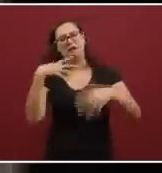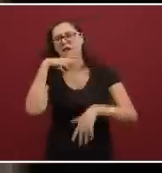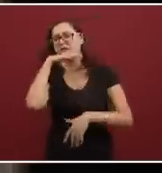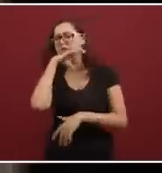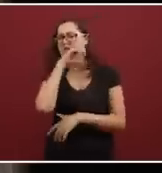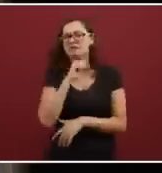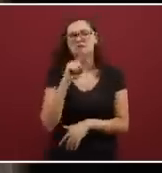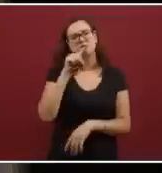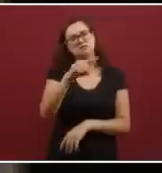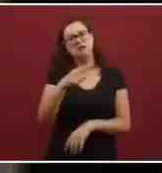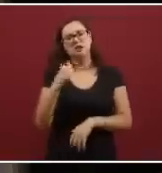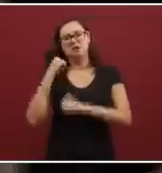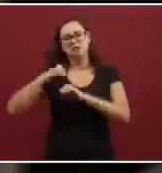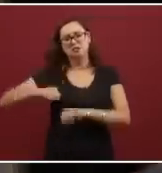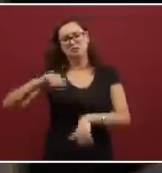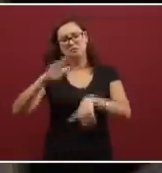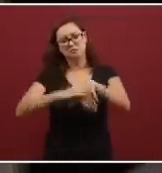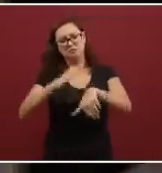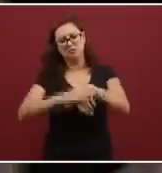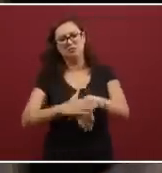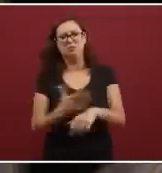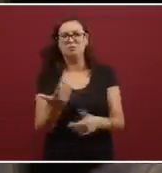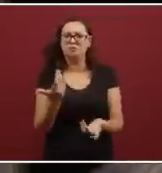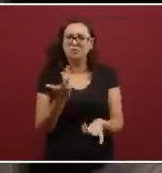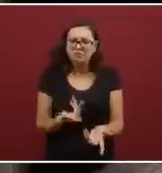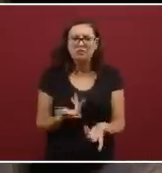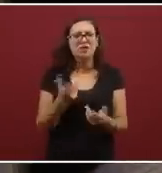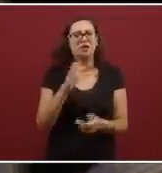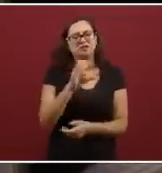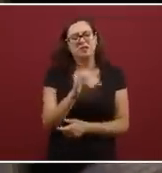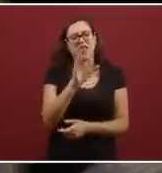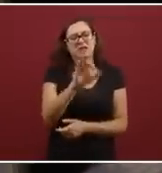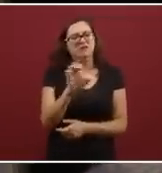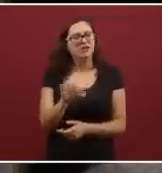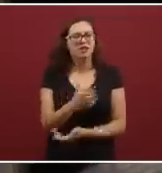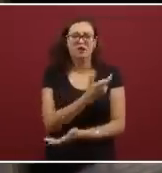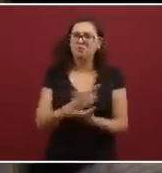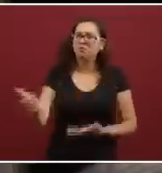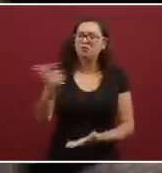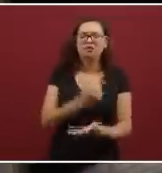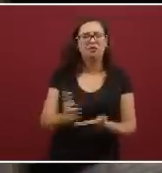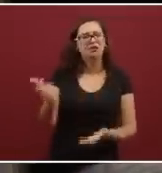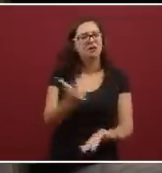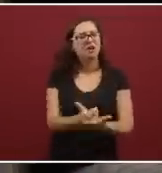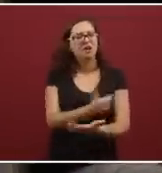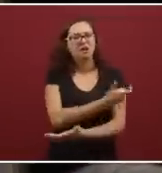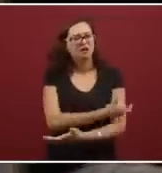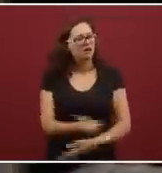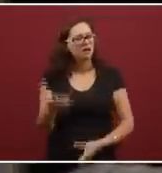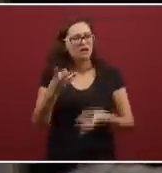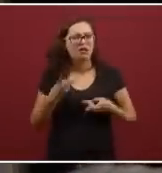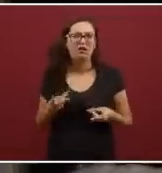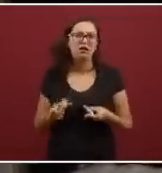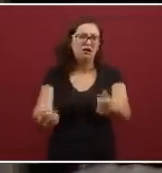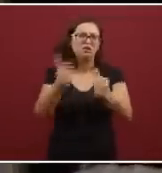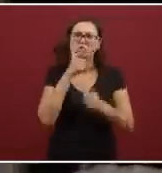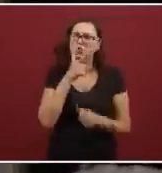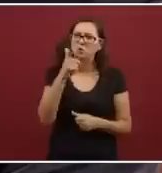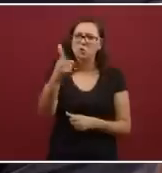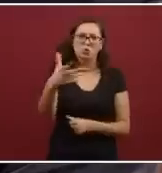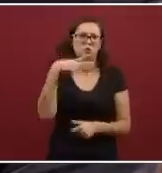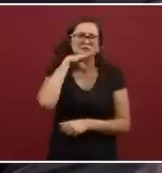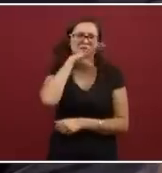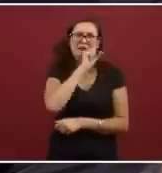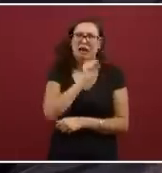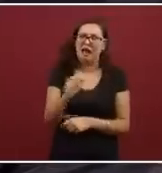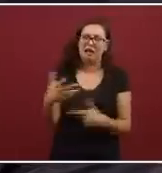delegado allá que se les haga la condonación por parte de la Comisión Federal de Electricidad porque no tienen para pagar el consumo eléctrico. Eso por el lado de Nayarit.